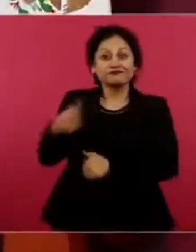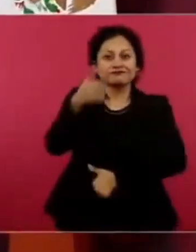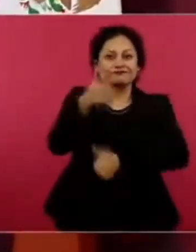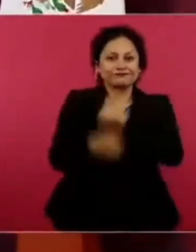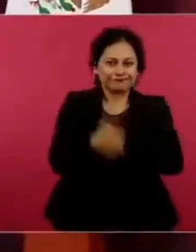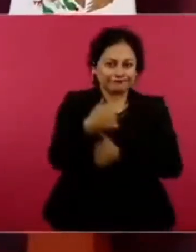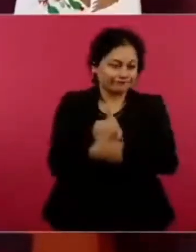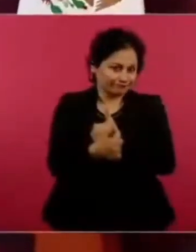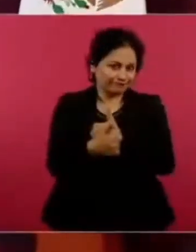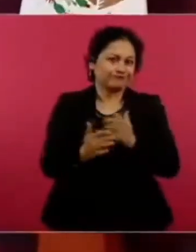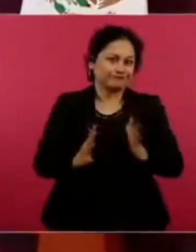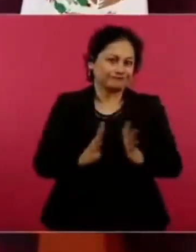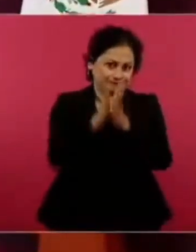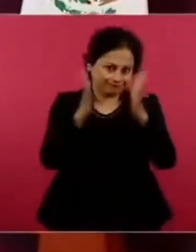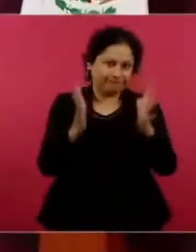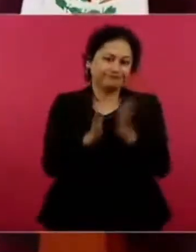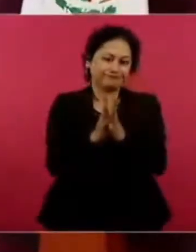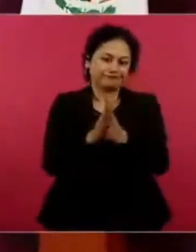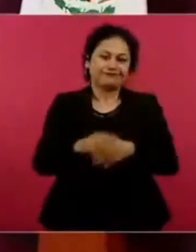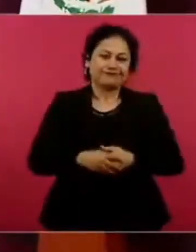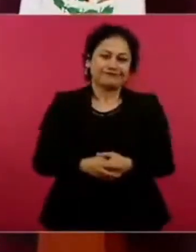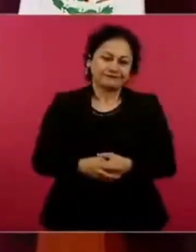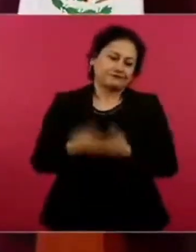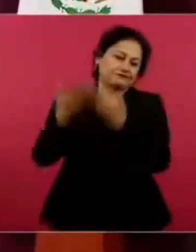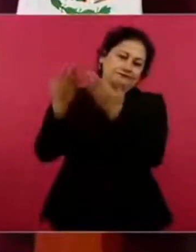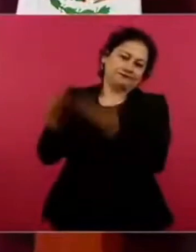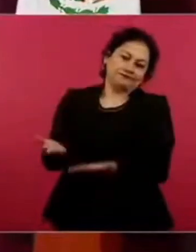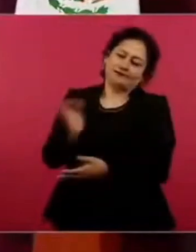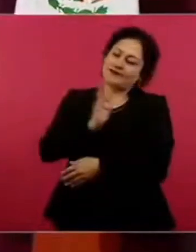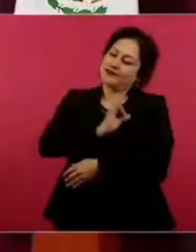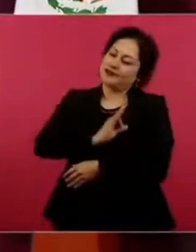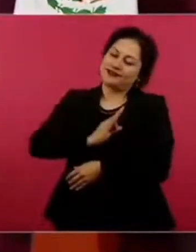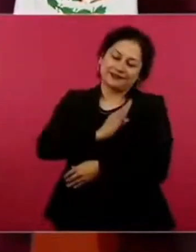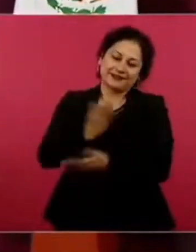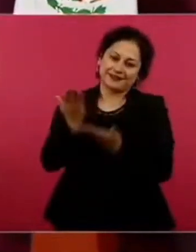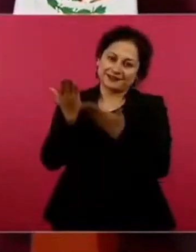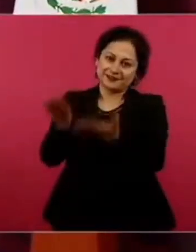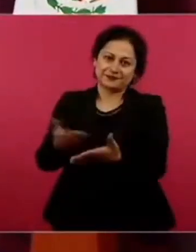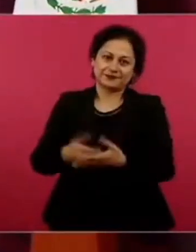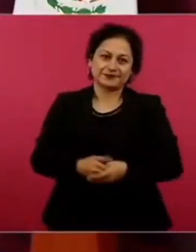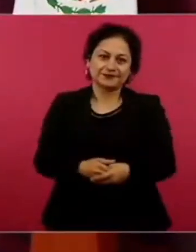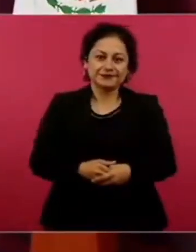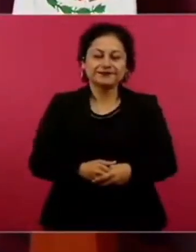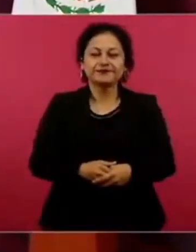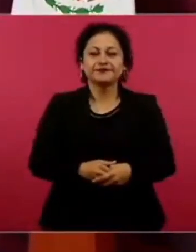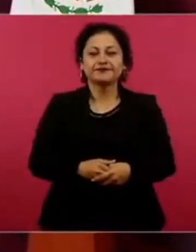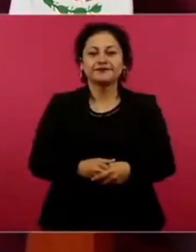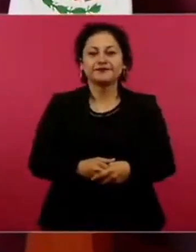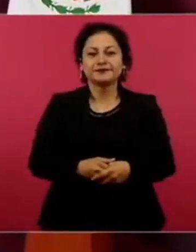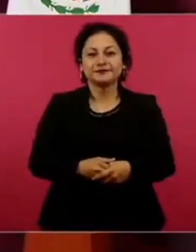Nuestra felicitación para Roy. También